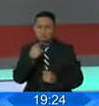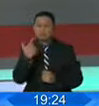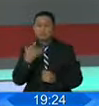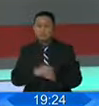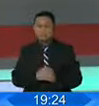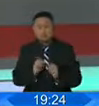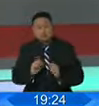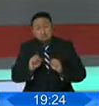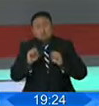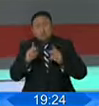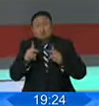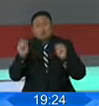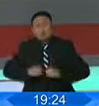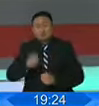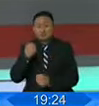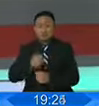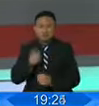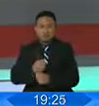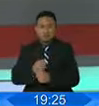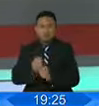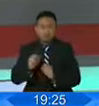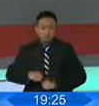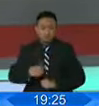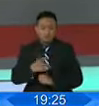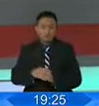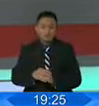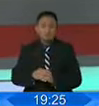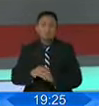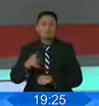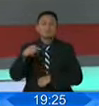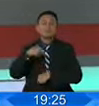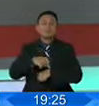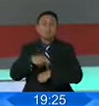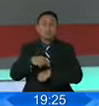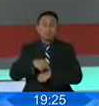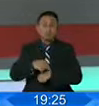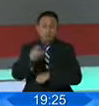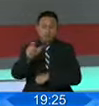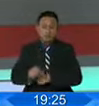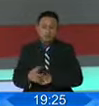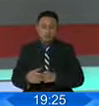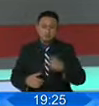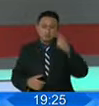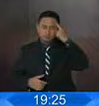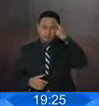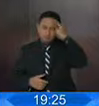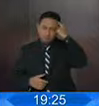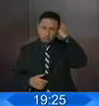es una alternativa de trabajo que se puede efectuar de acuerdo al tiempo que destine el conductor.